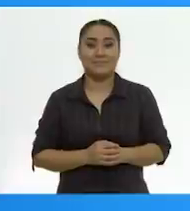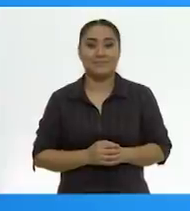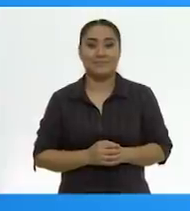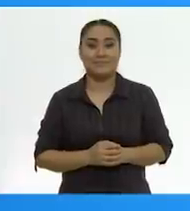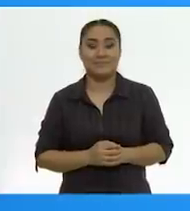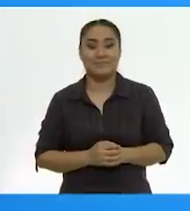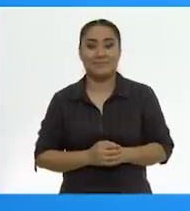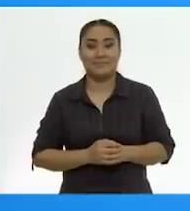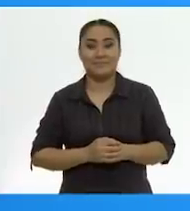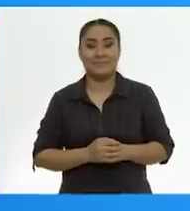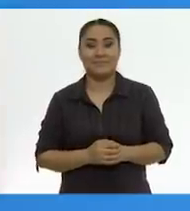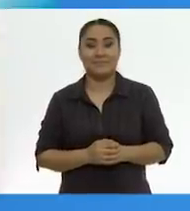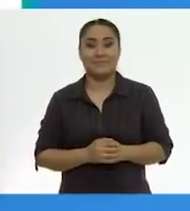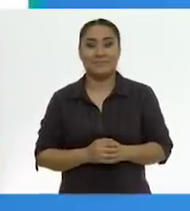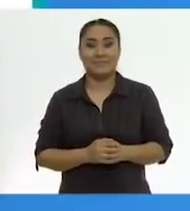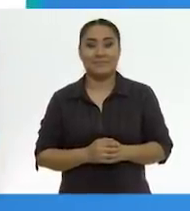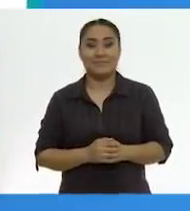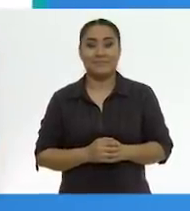aprendeencasa.cep.gob.mx.